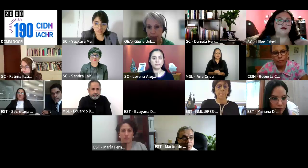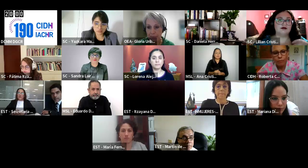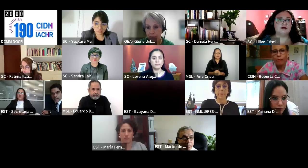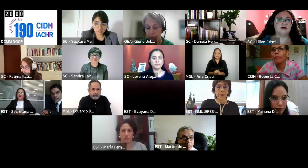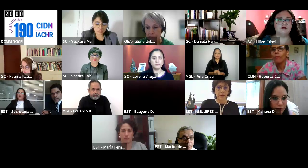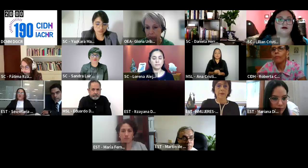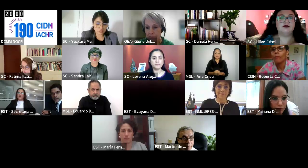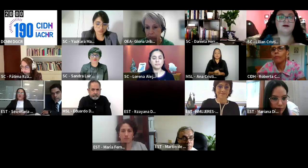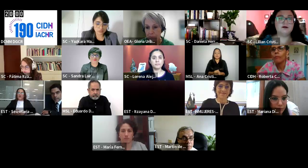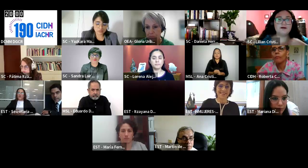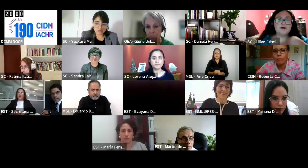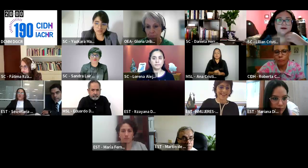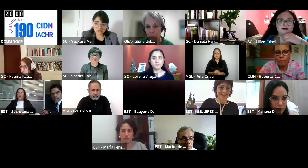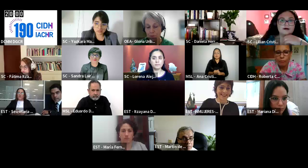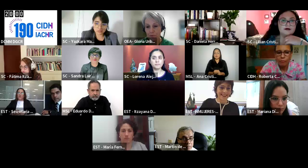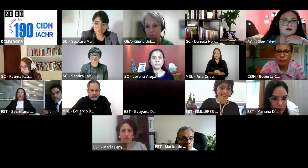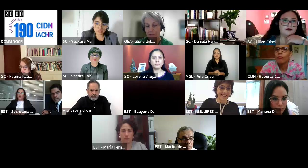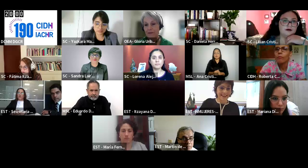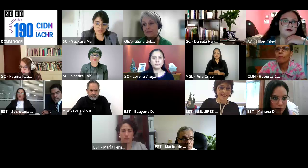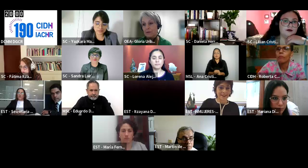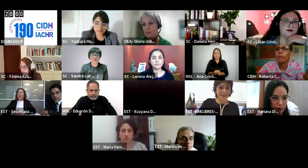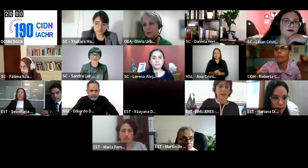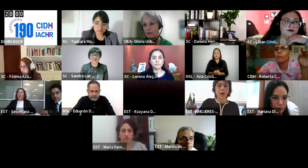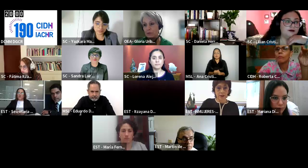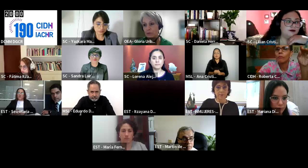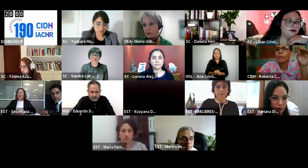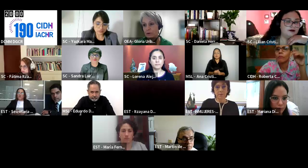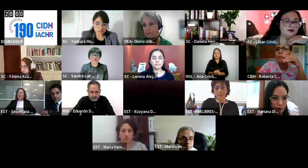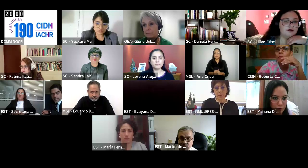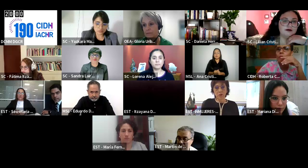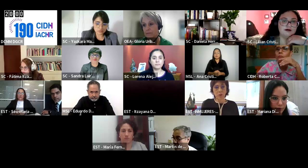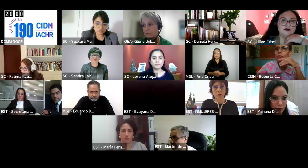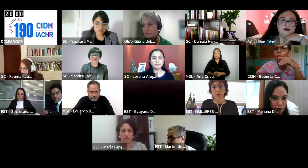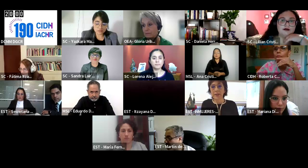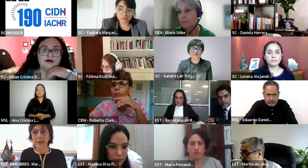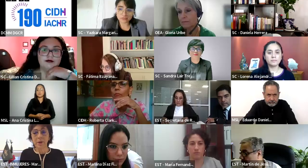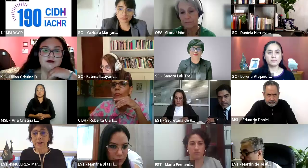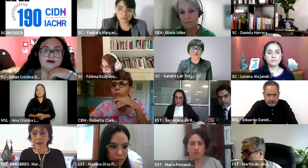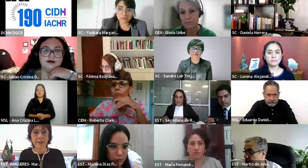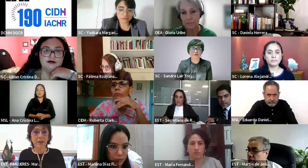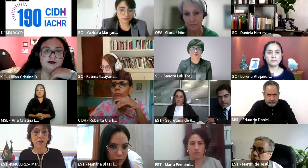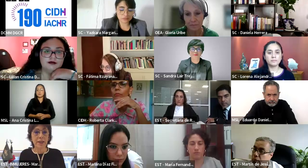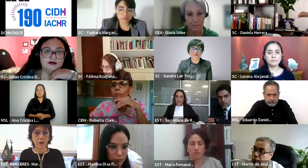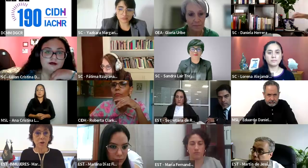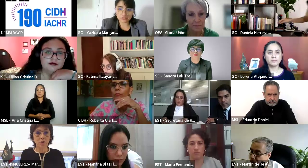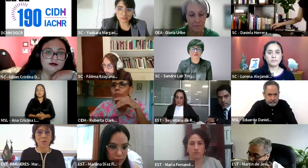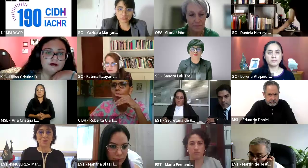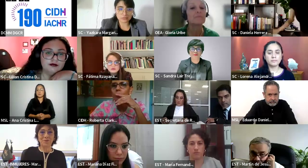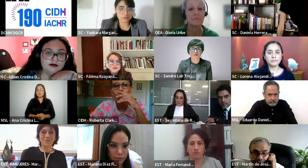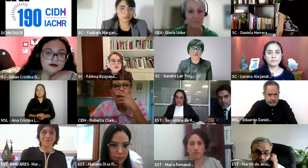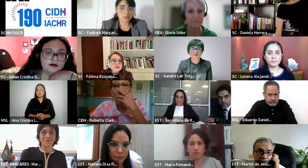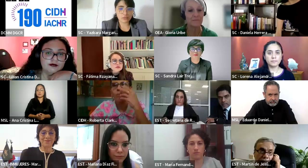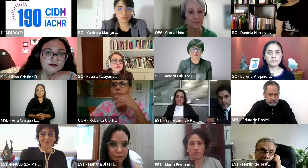Señora Marta, ¿podemos hacer una prueba de audio, por favor? Por supuesto, buenas tardes a todas y a